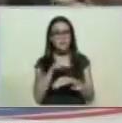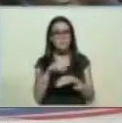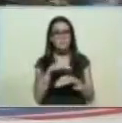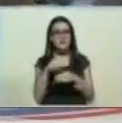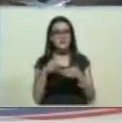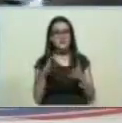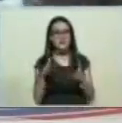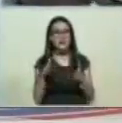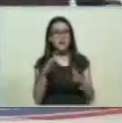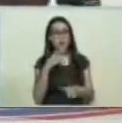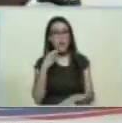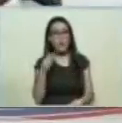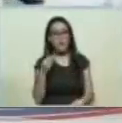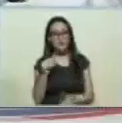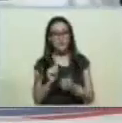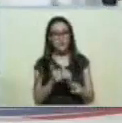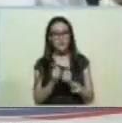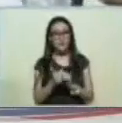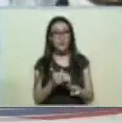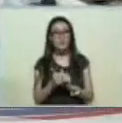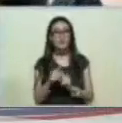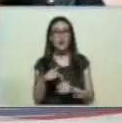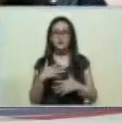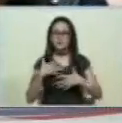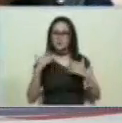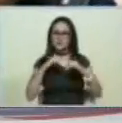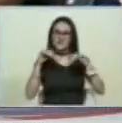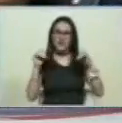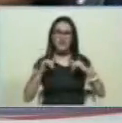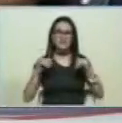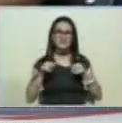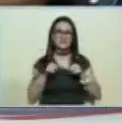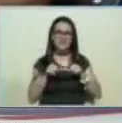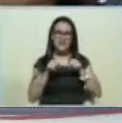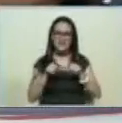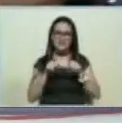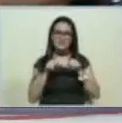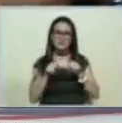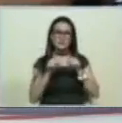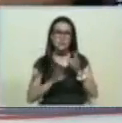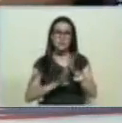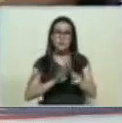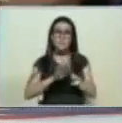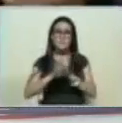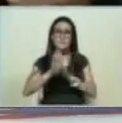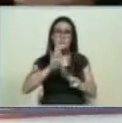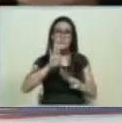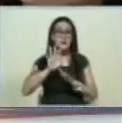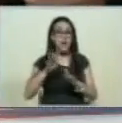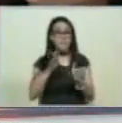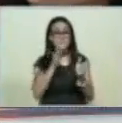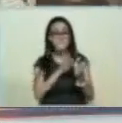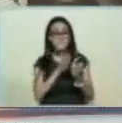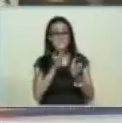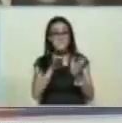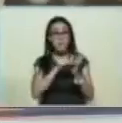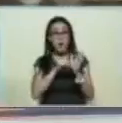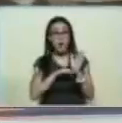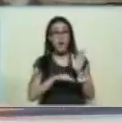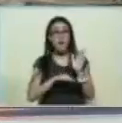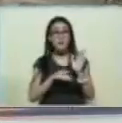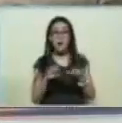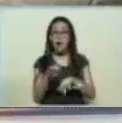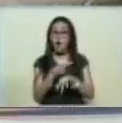de la Juventud y el Deporte. Hoy estamos muy felices porque seguimos mes a mes avanzando. Ya con este programa, presidente, usted,